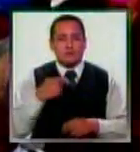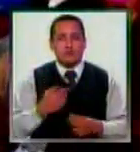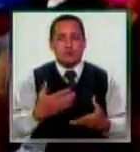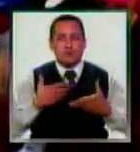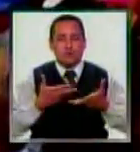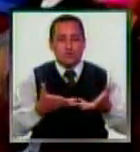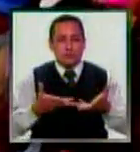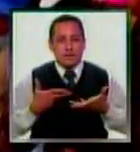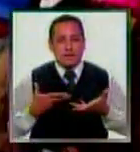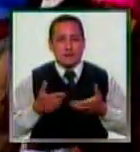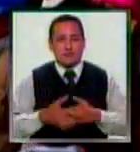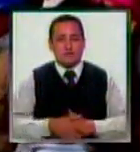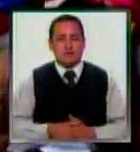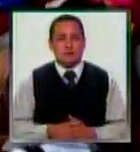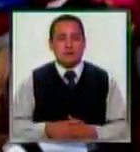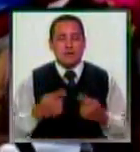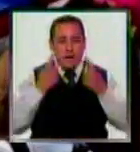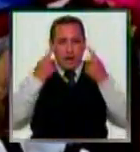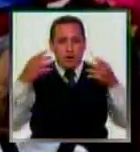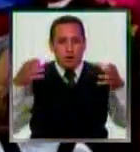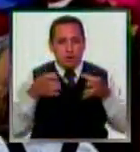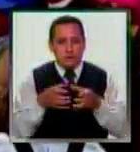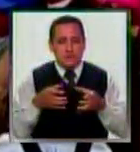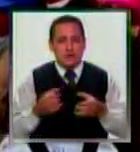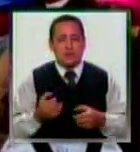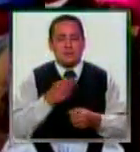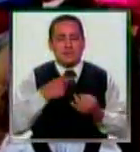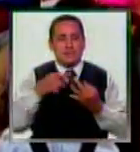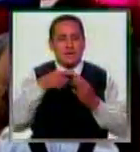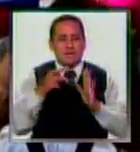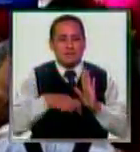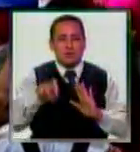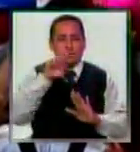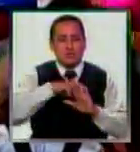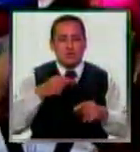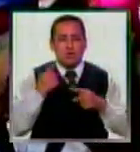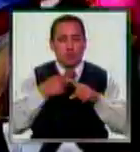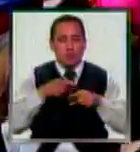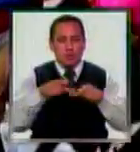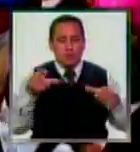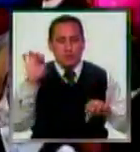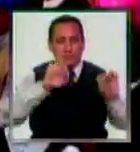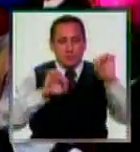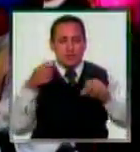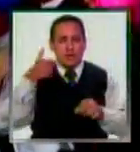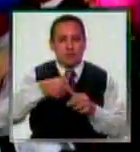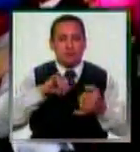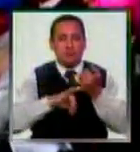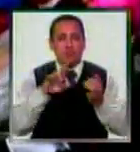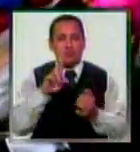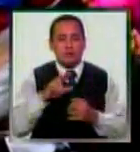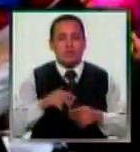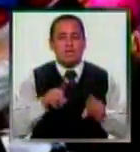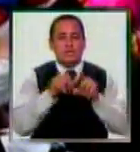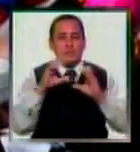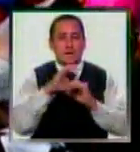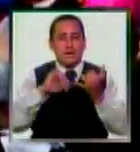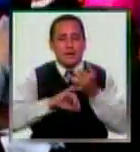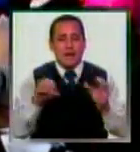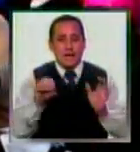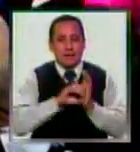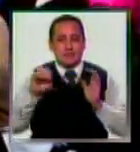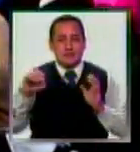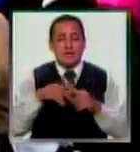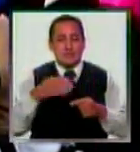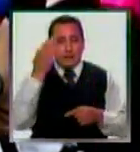nos permite concretizar megaproyectos como es el polo petroquímico en el sur y el gasoducto. Hay